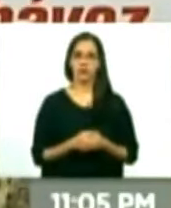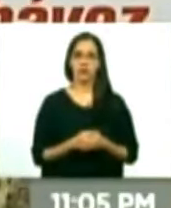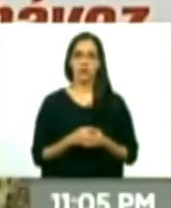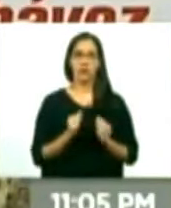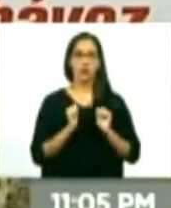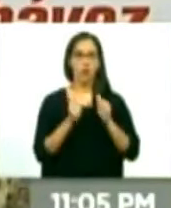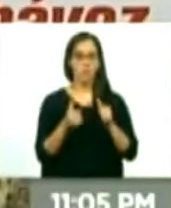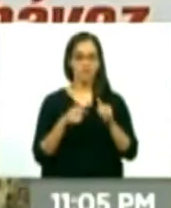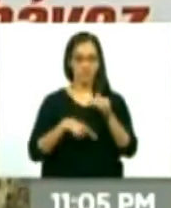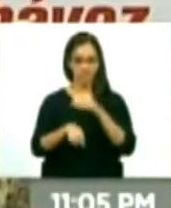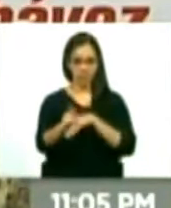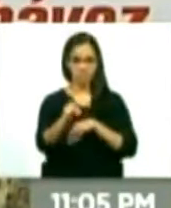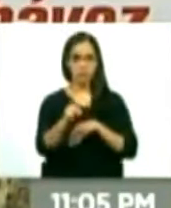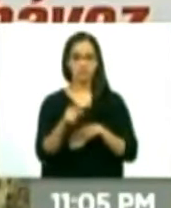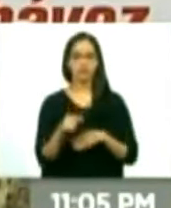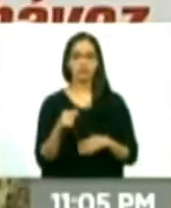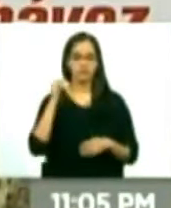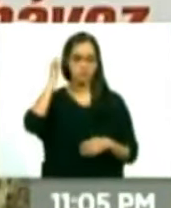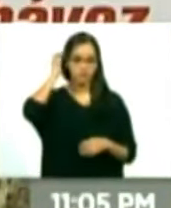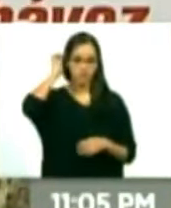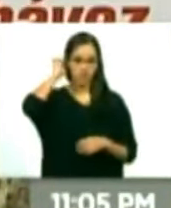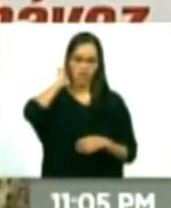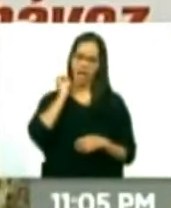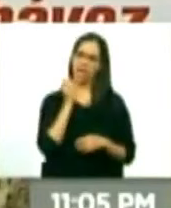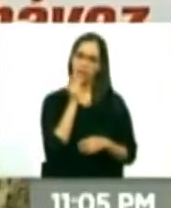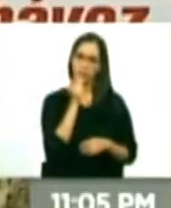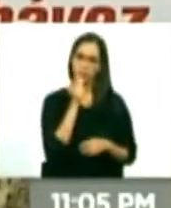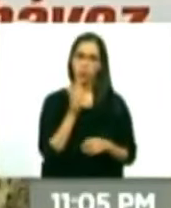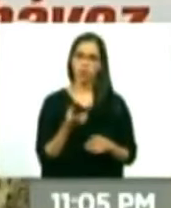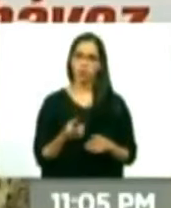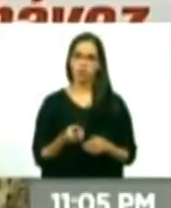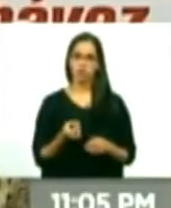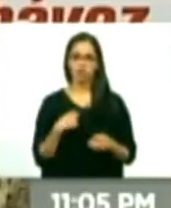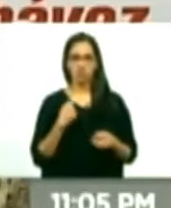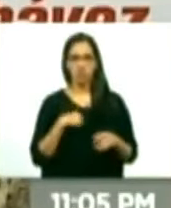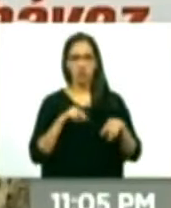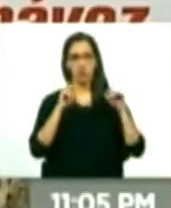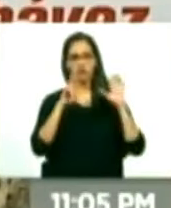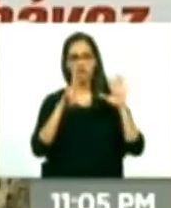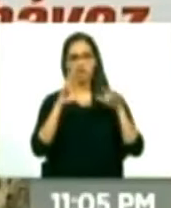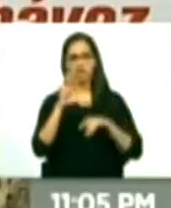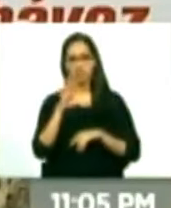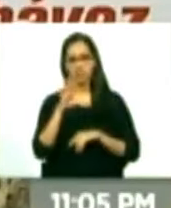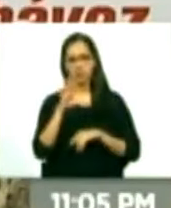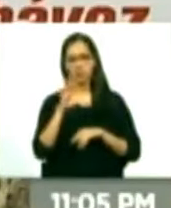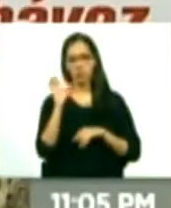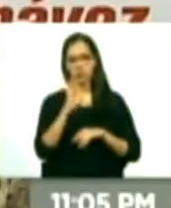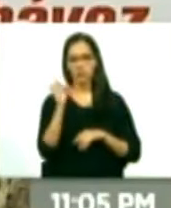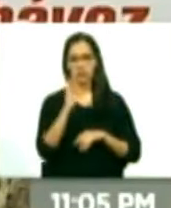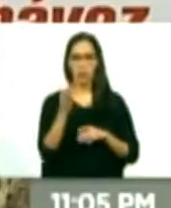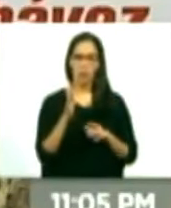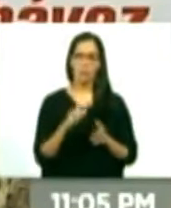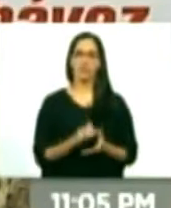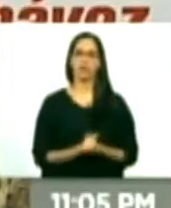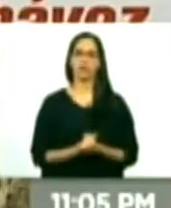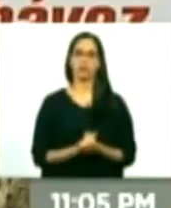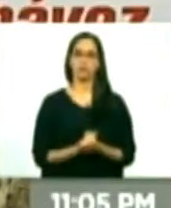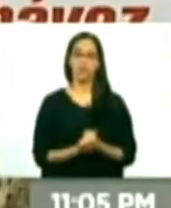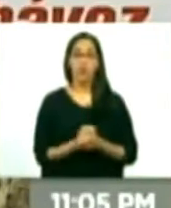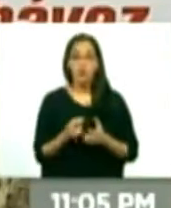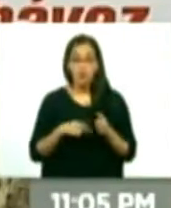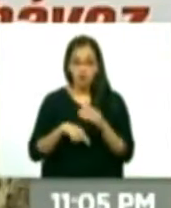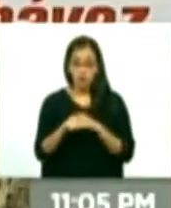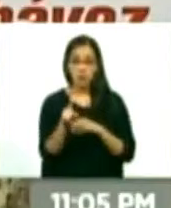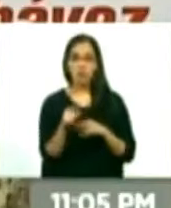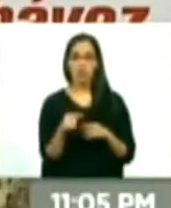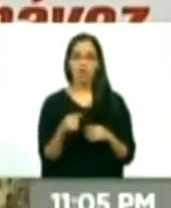salir, cuando salí, pues, alguien me preguntó, yo dije: estoy como en el 80-85%. Salí a las primeras de